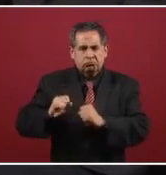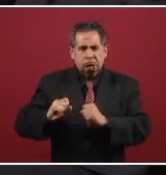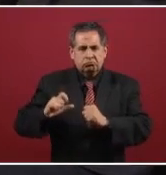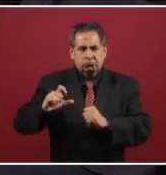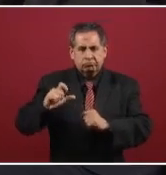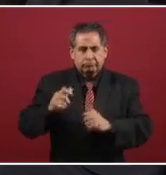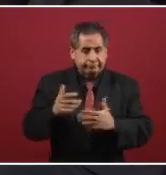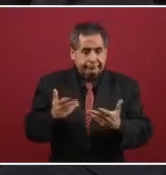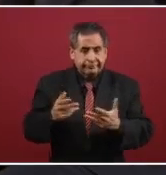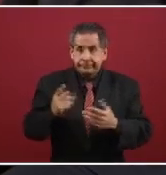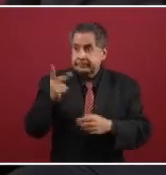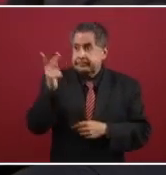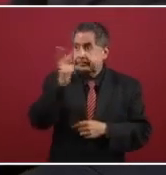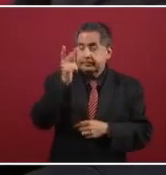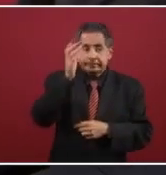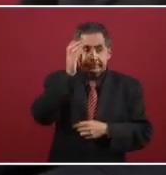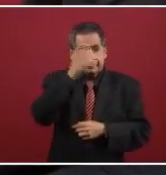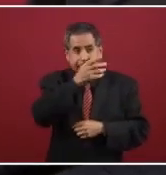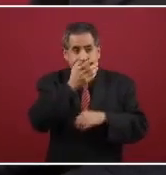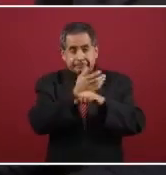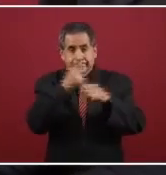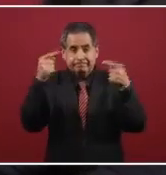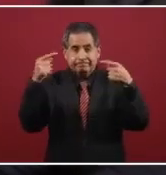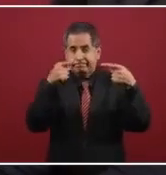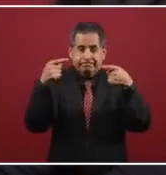Con esto nos bajaron